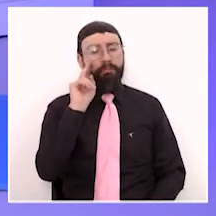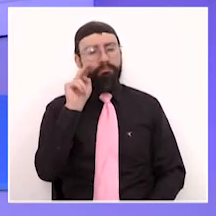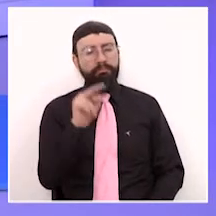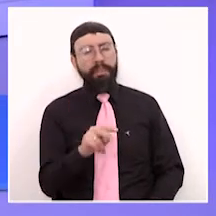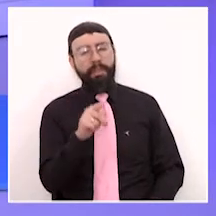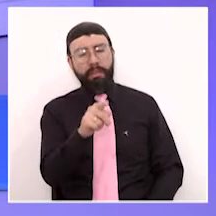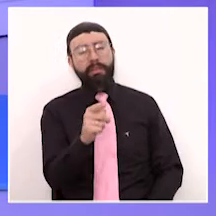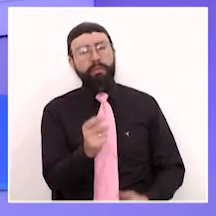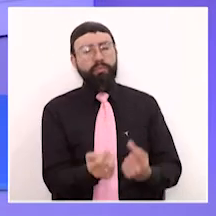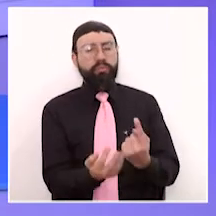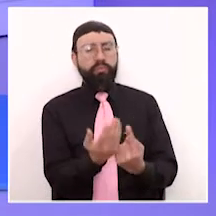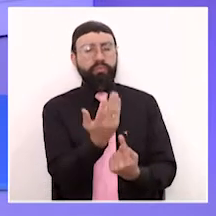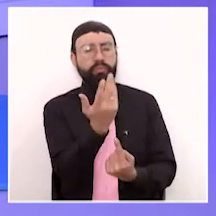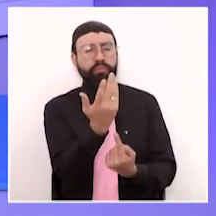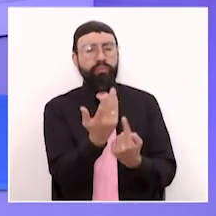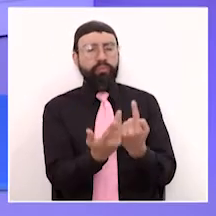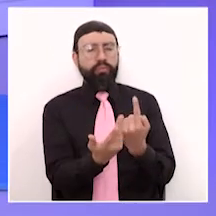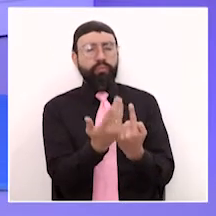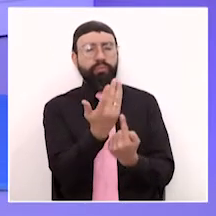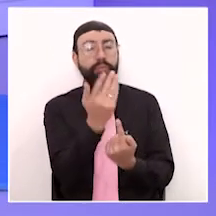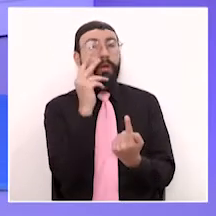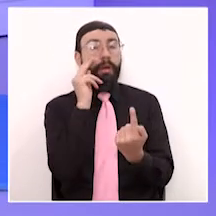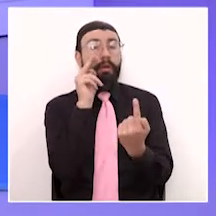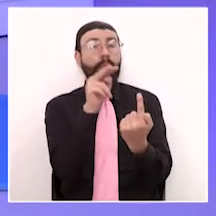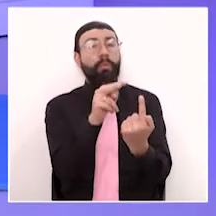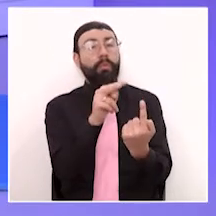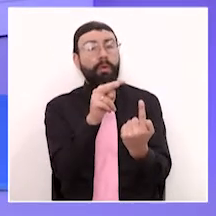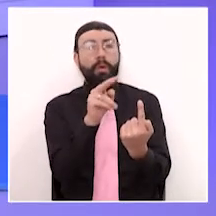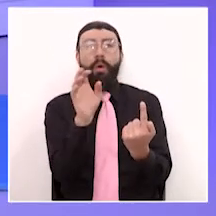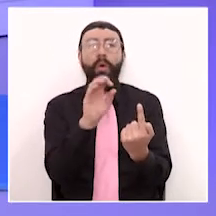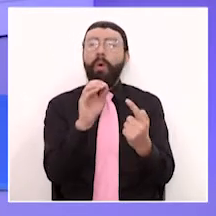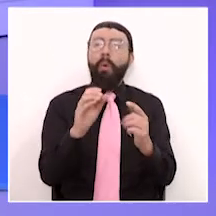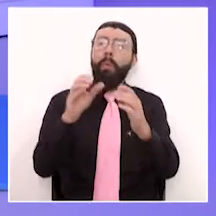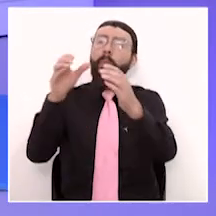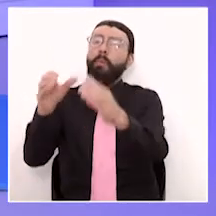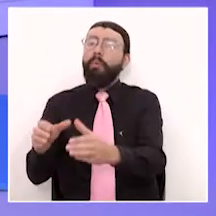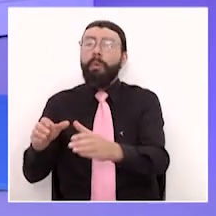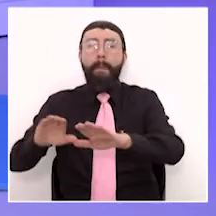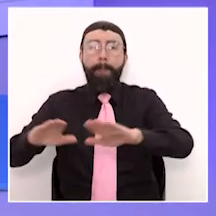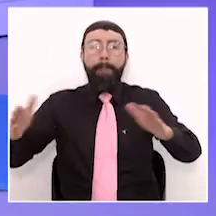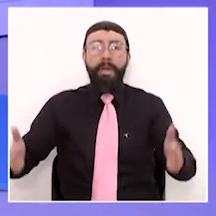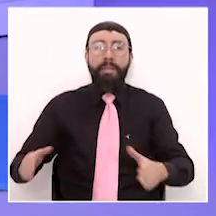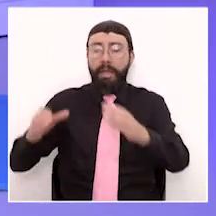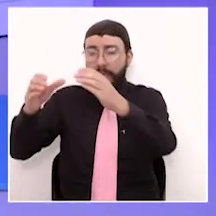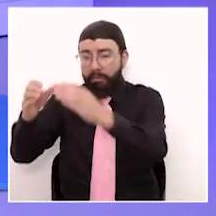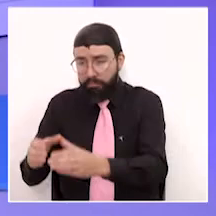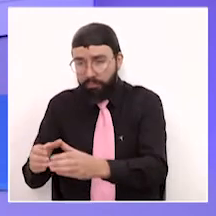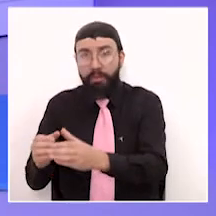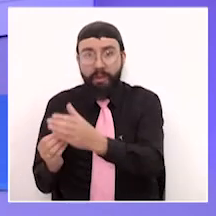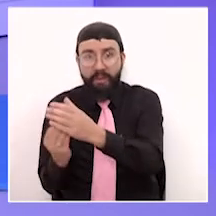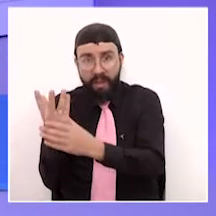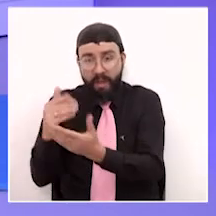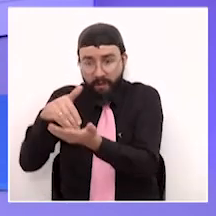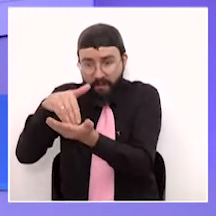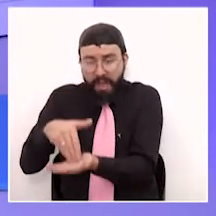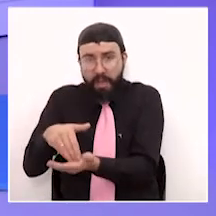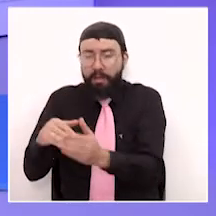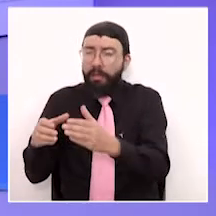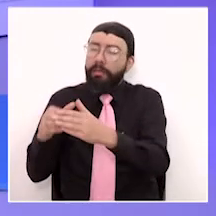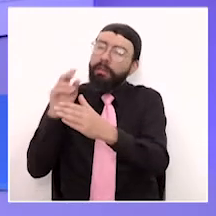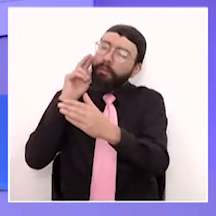vela enfrente de ustedes o pueden buscar una mesita donde la vela quede a la